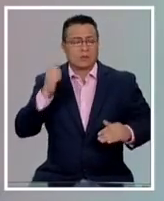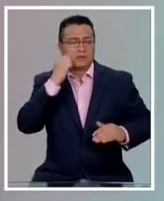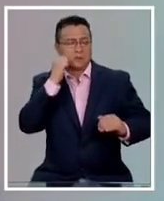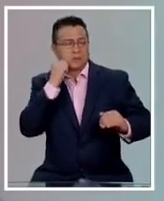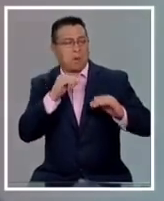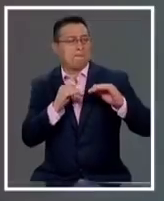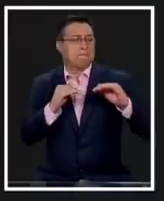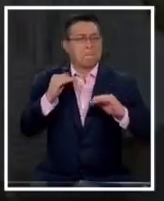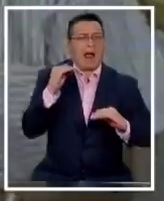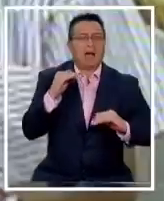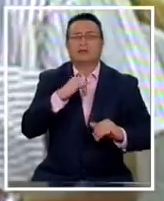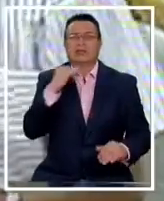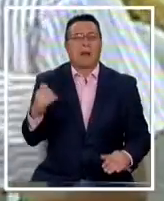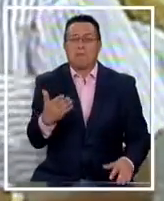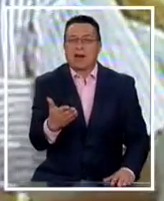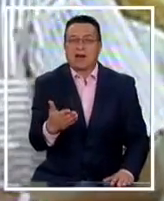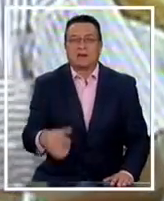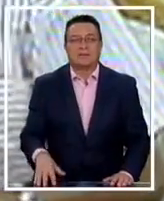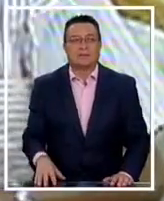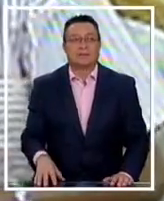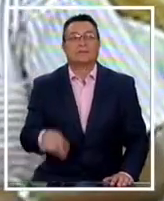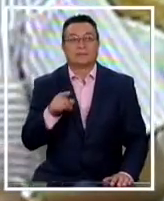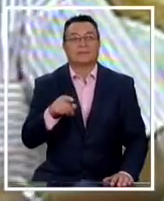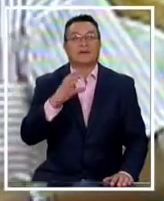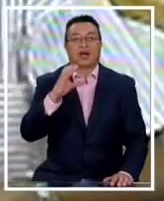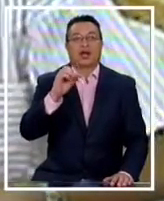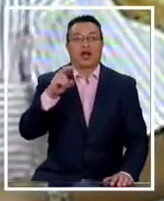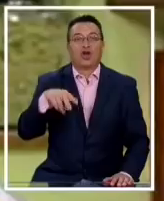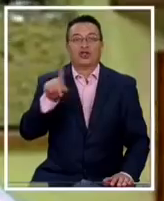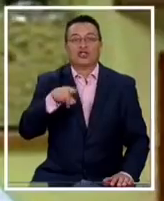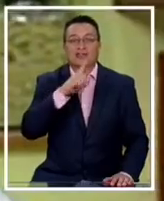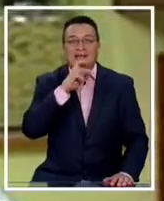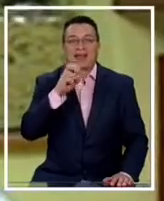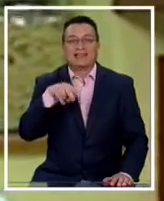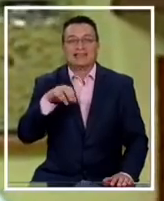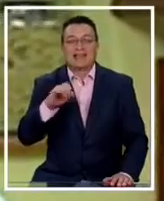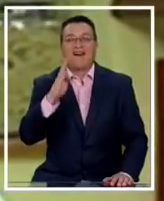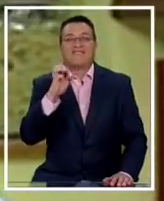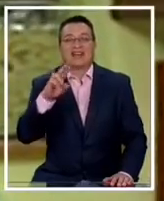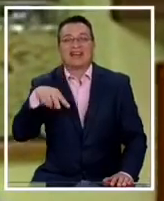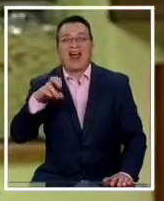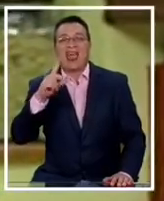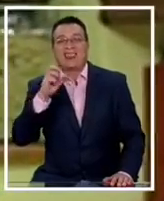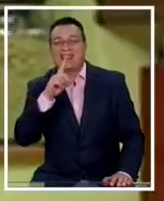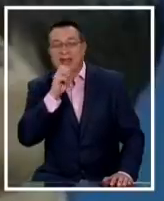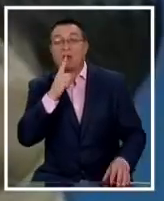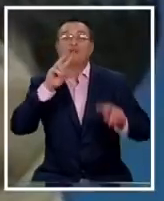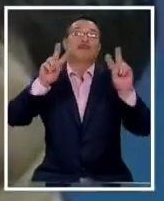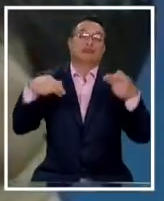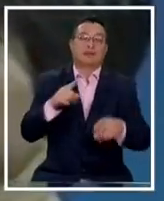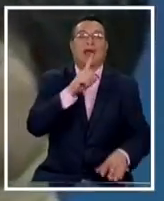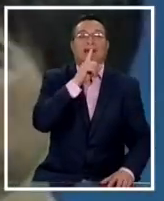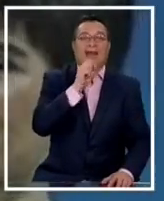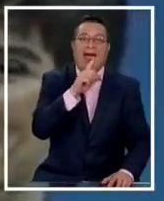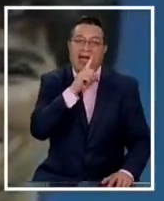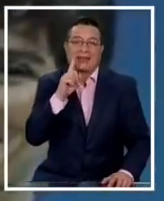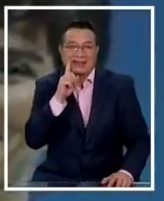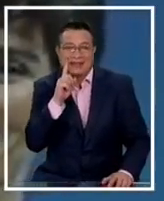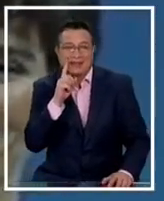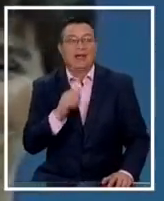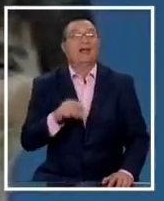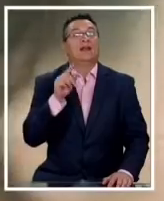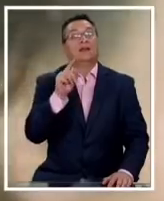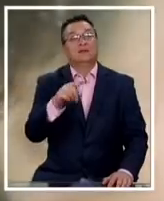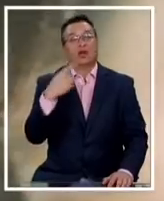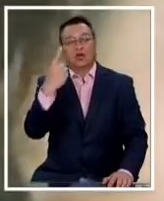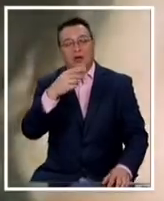super power. Esa era Constanza Bernardita como el mundo la recibió de niña, Tati como el país la dejó entrar en casa y la escuchó durante